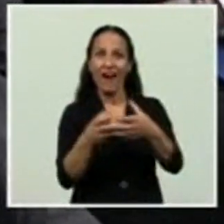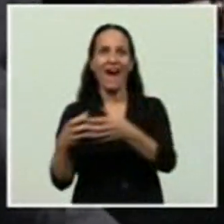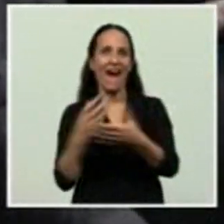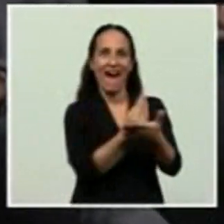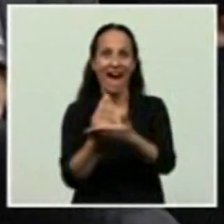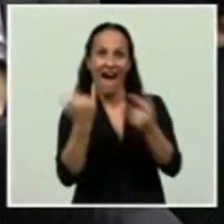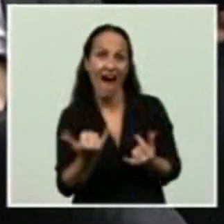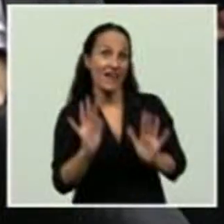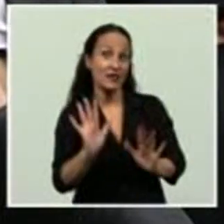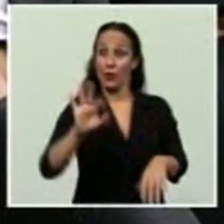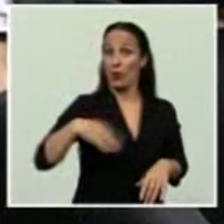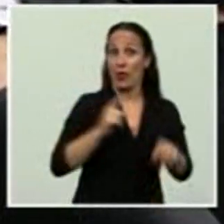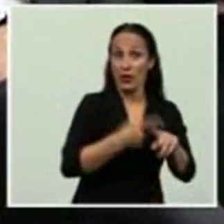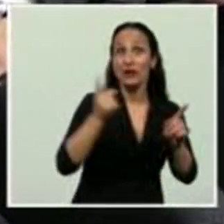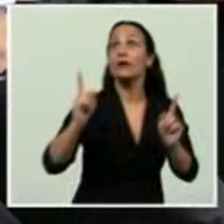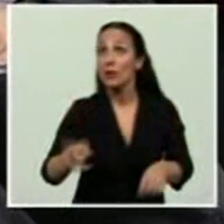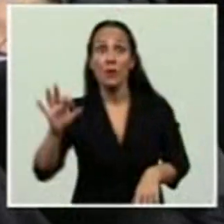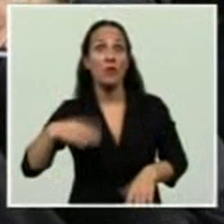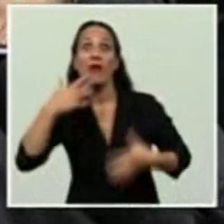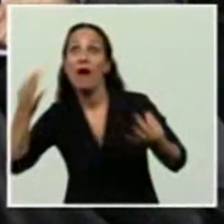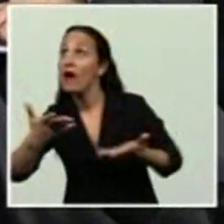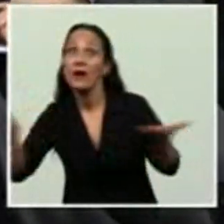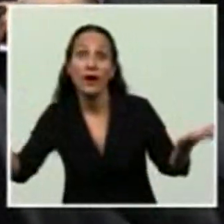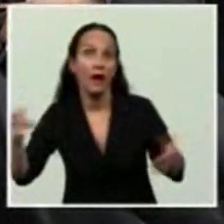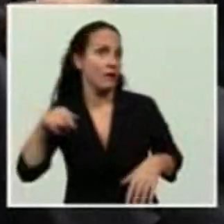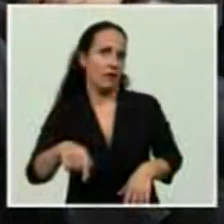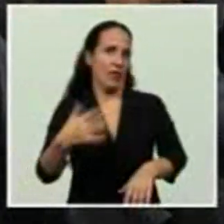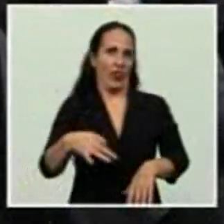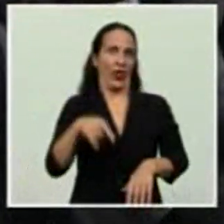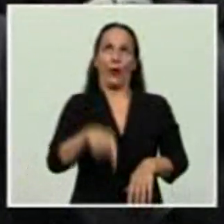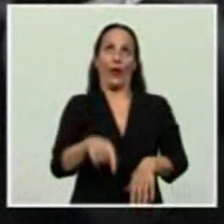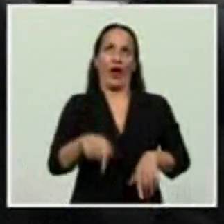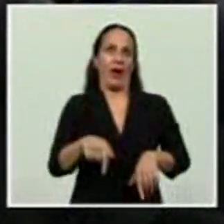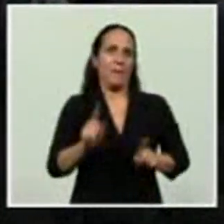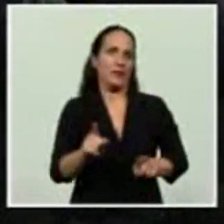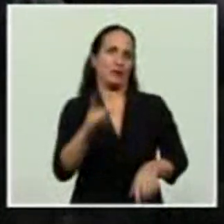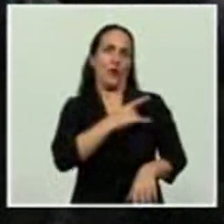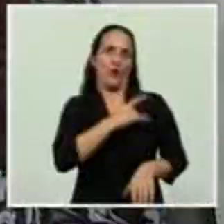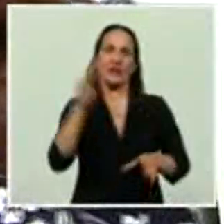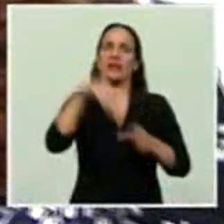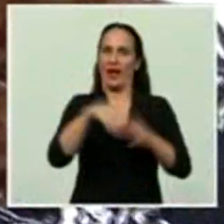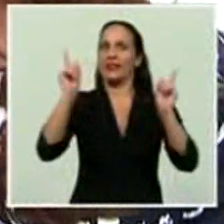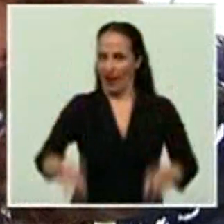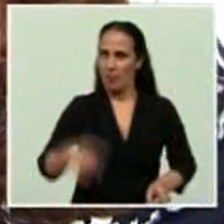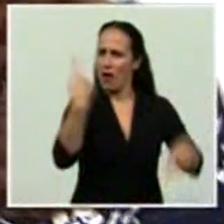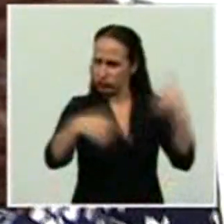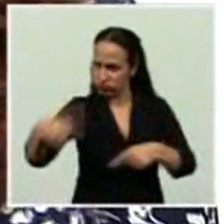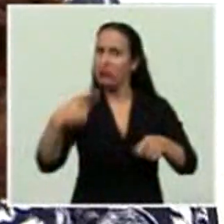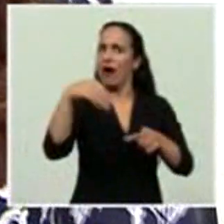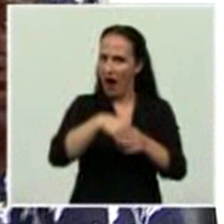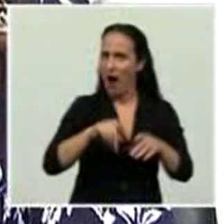vida política y se de la vida real también comoo no se va a dar en un ámbito como es la universidad que es de